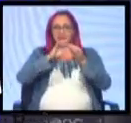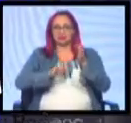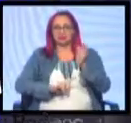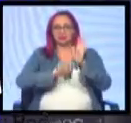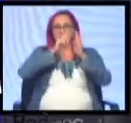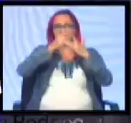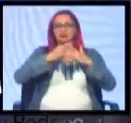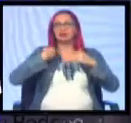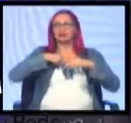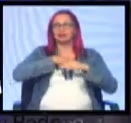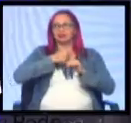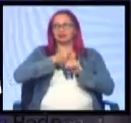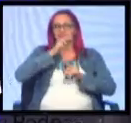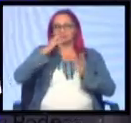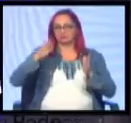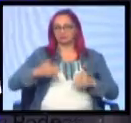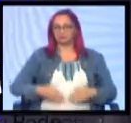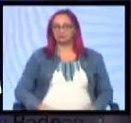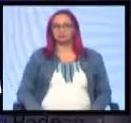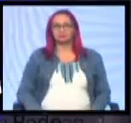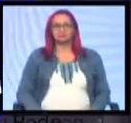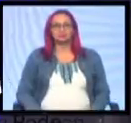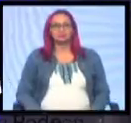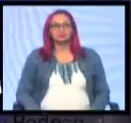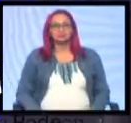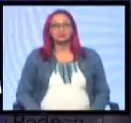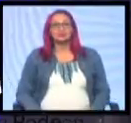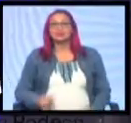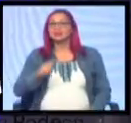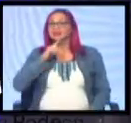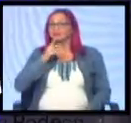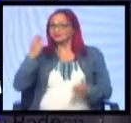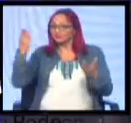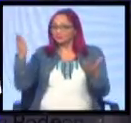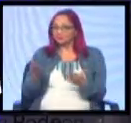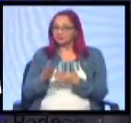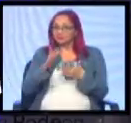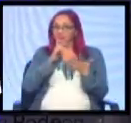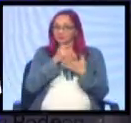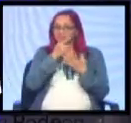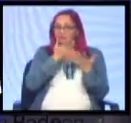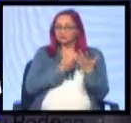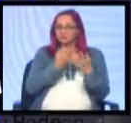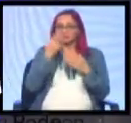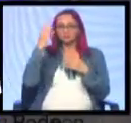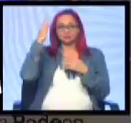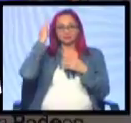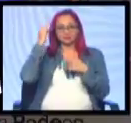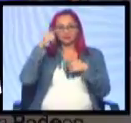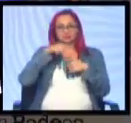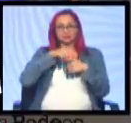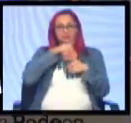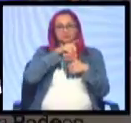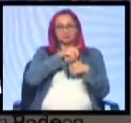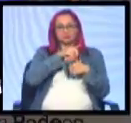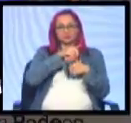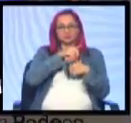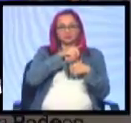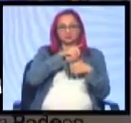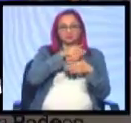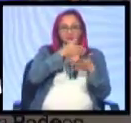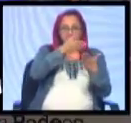a nosotros los costarricenses. Así es que le vamos a dar la más cordial bienvenida a ambas damas, a doña Delia Villalobos. Bienvenida, doña